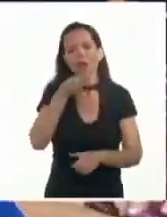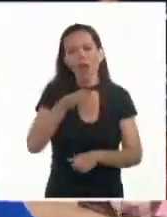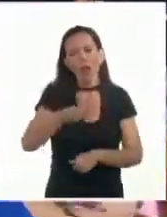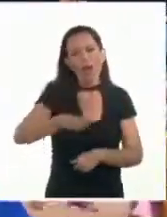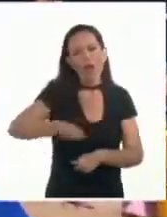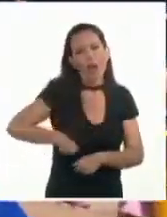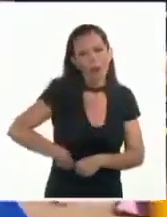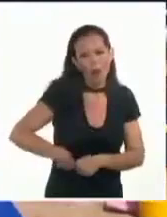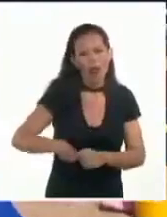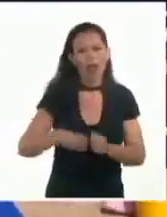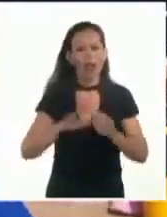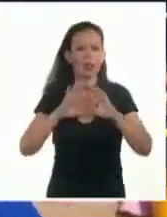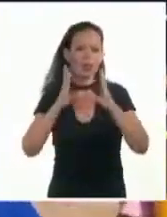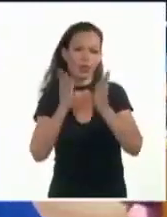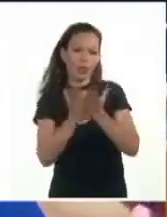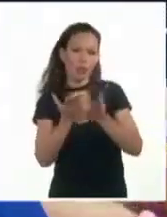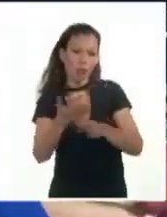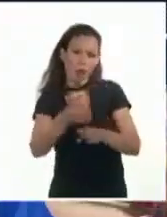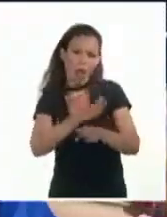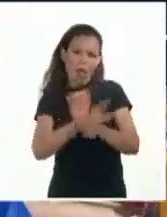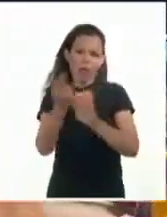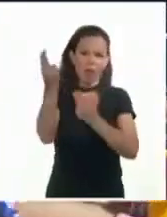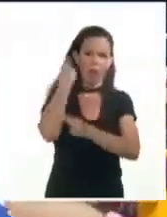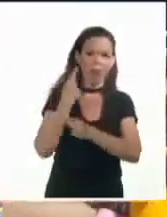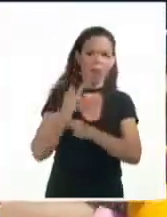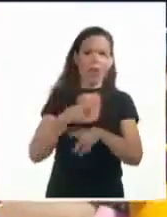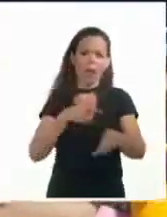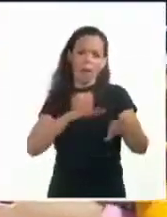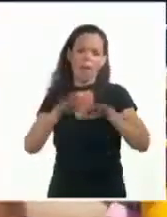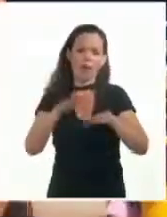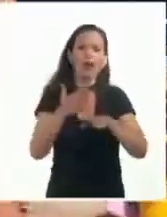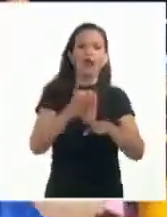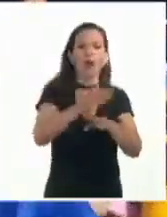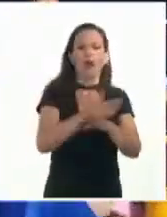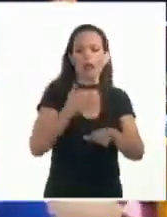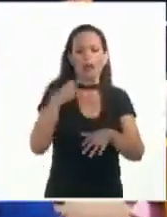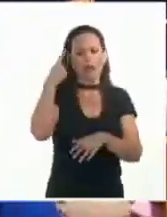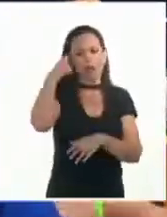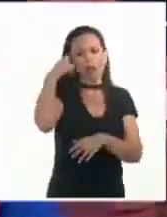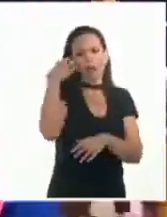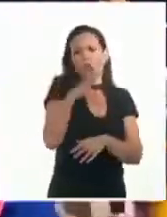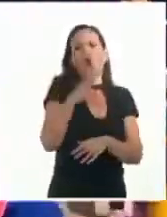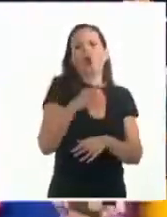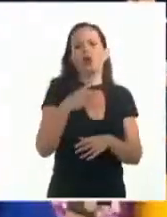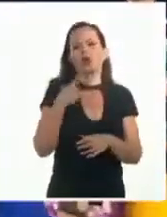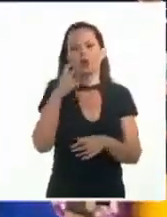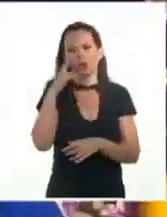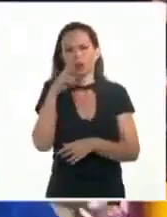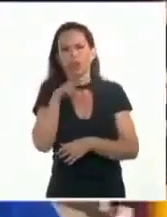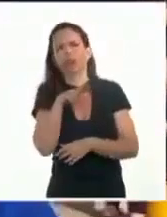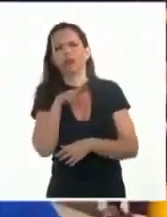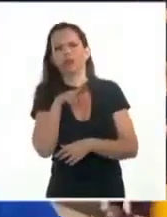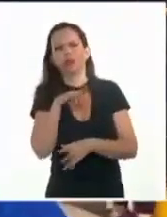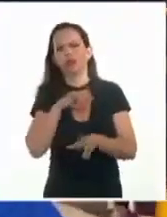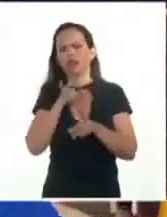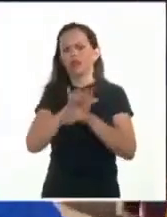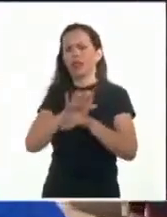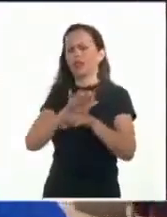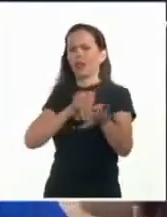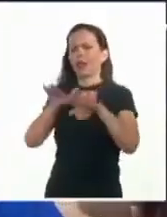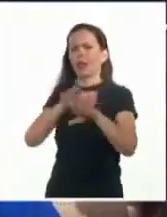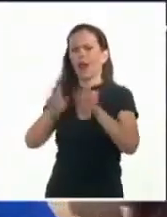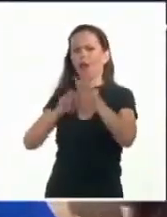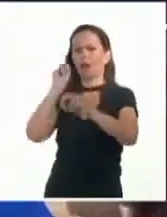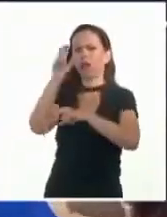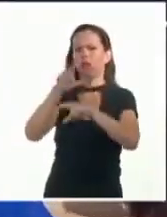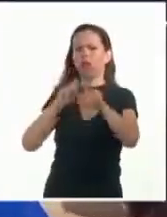así, antes de que me mandaran a prepararme ya estaba, mirando el pitcher por si me tocaba enfrentarlo y eso fue lo que hice,